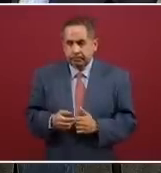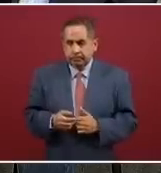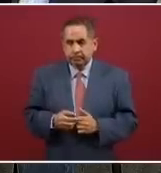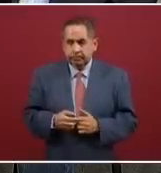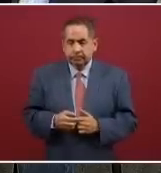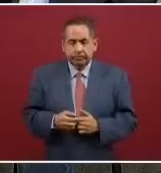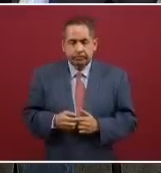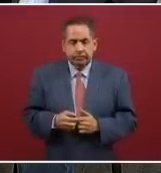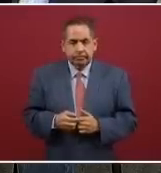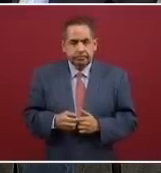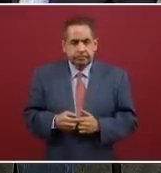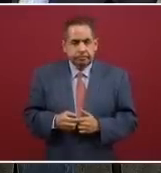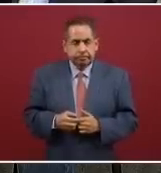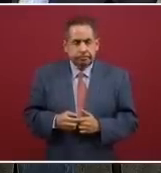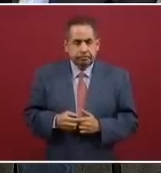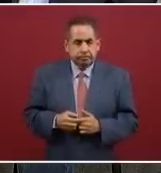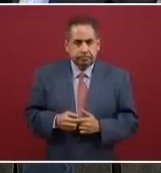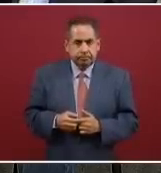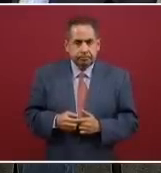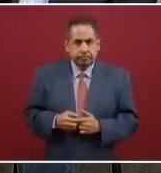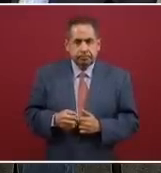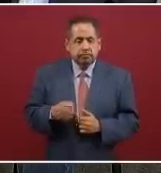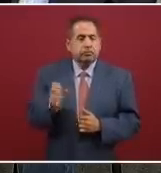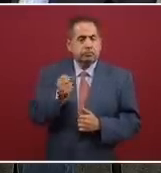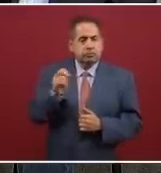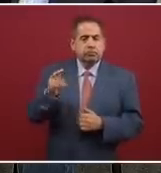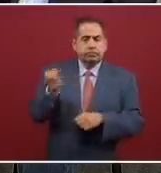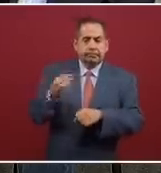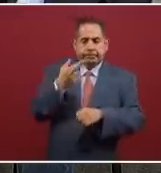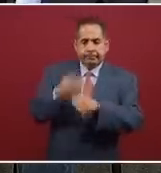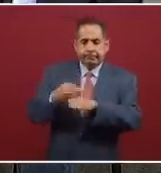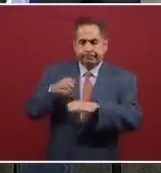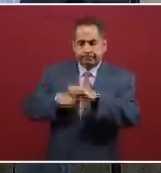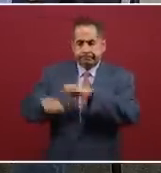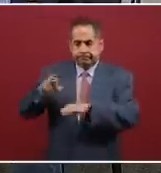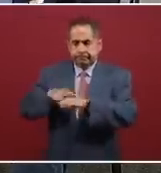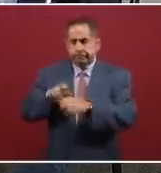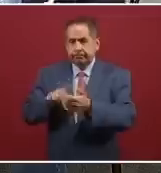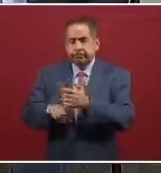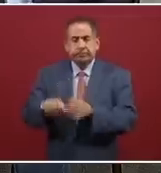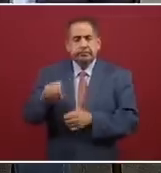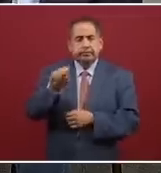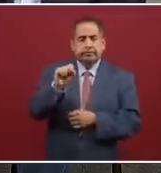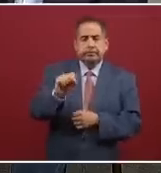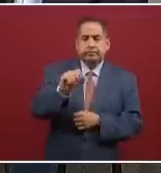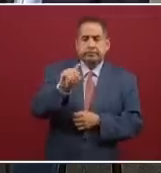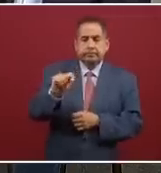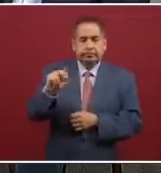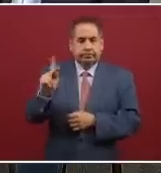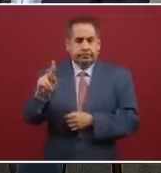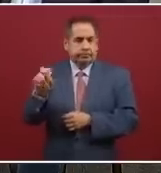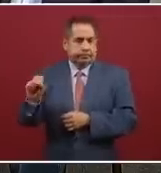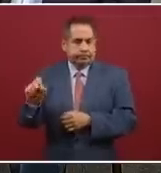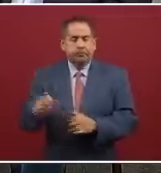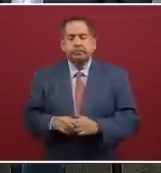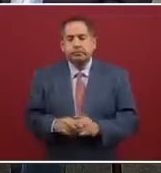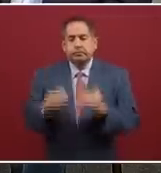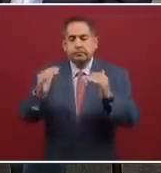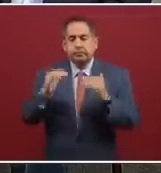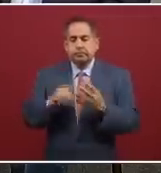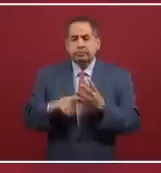d empleo la secretaria del trabajo y